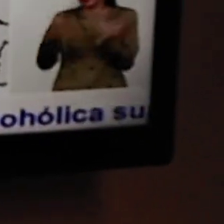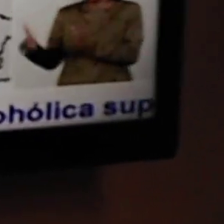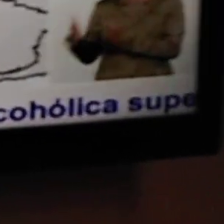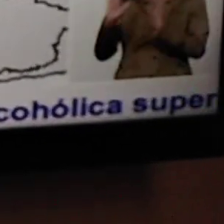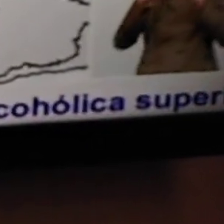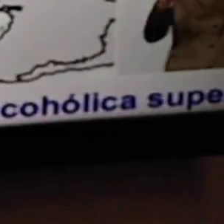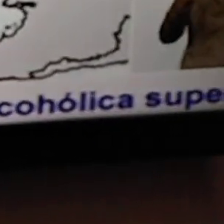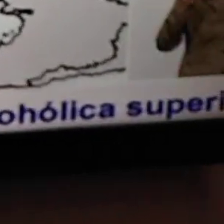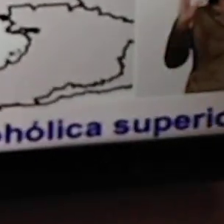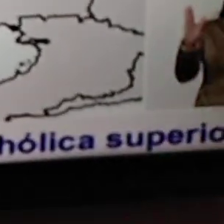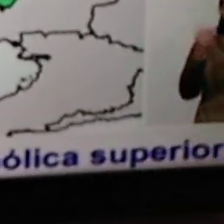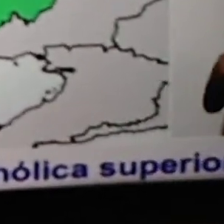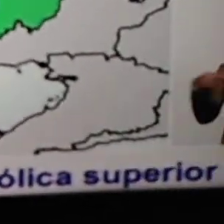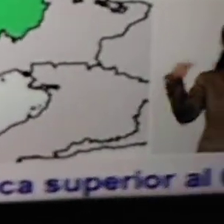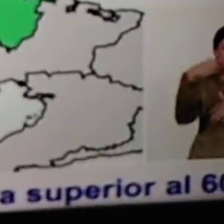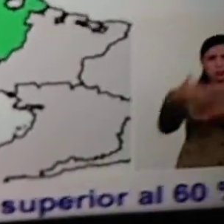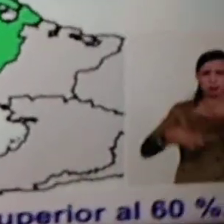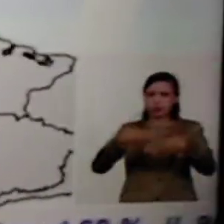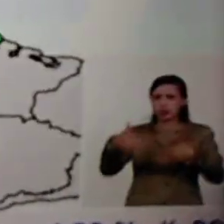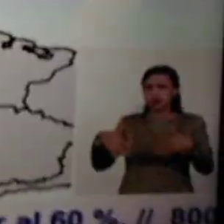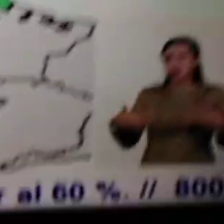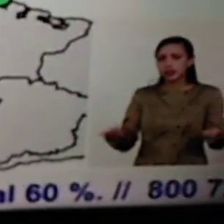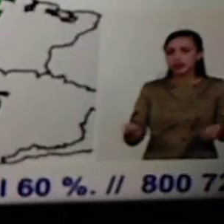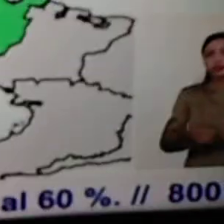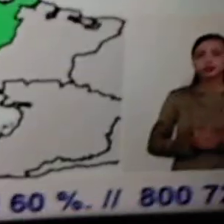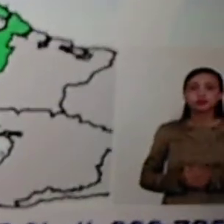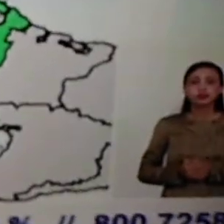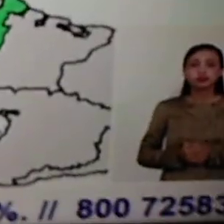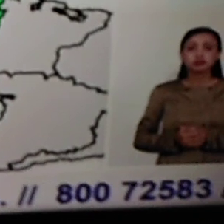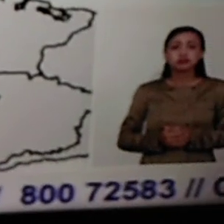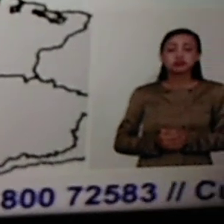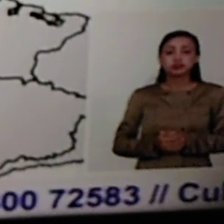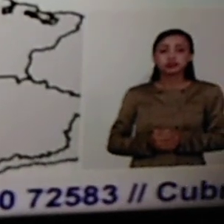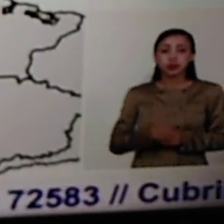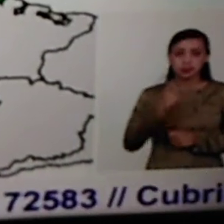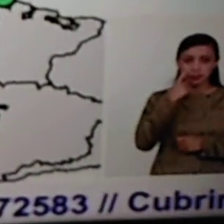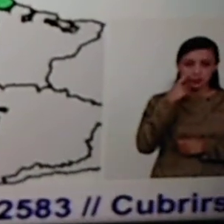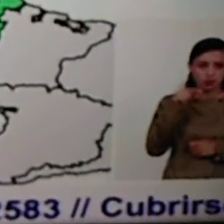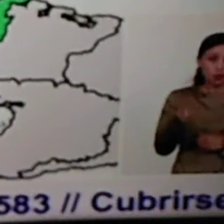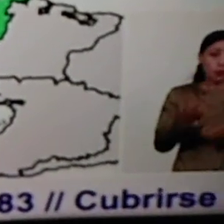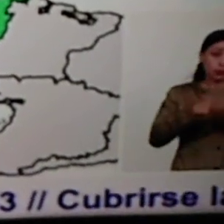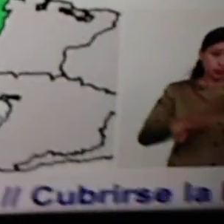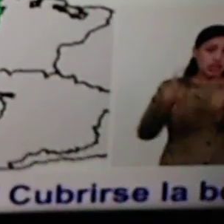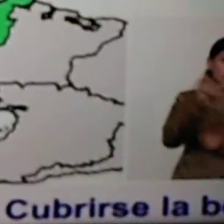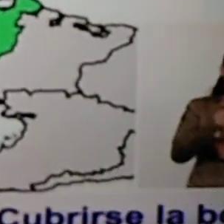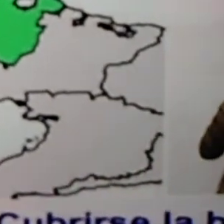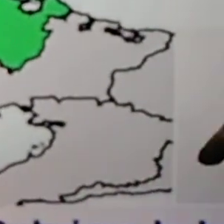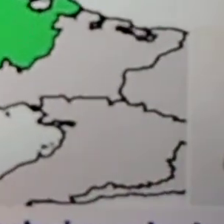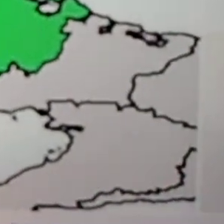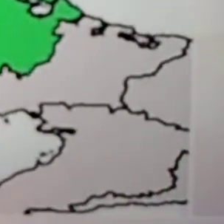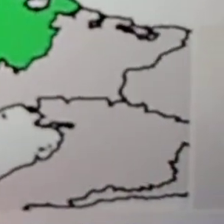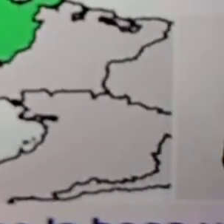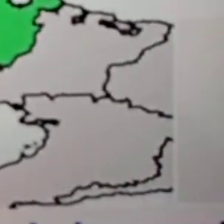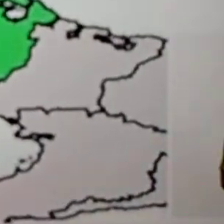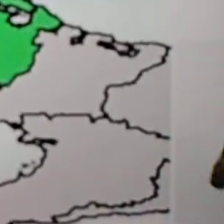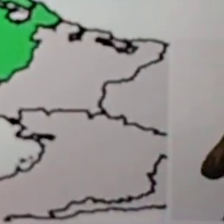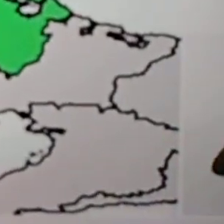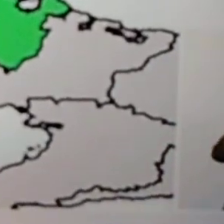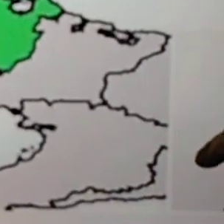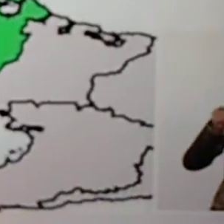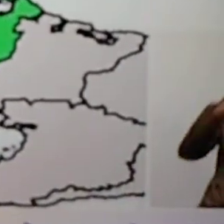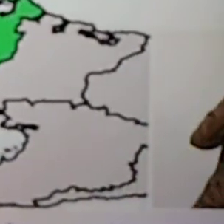principal problema, que va siendo cada vez menor, la provincia de Camagüey con 20, Santi Espíritu con